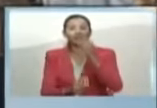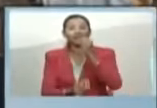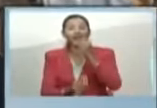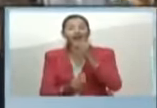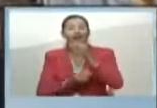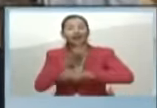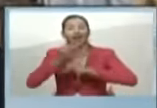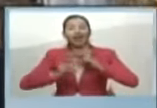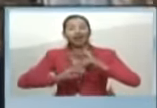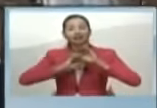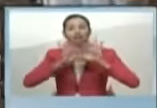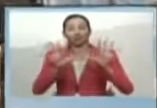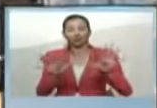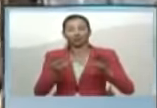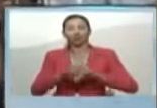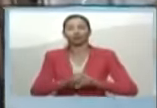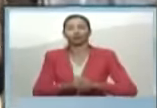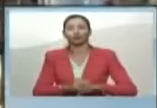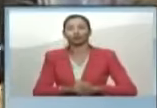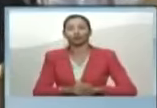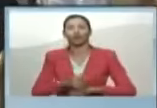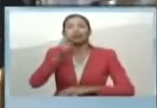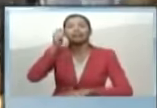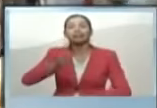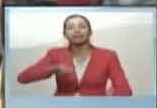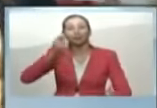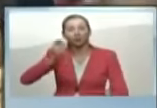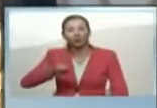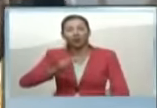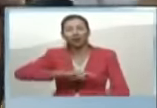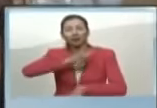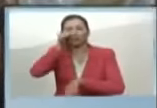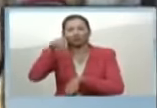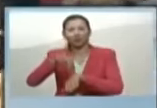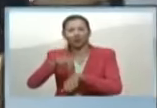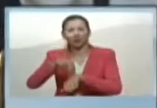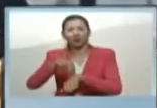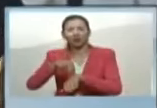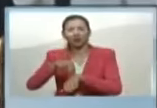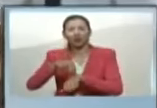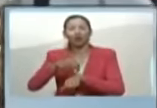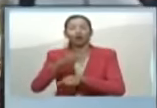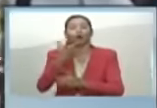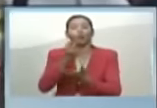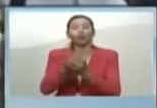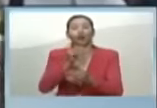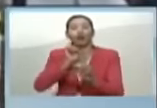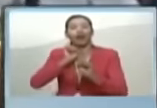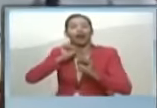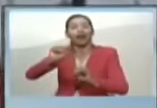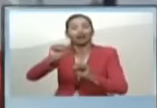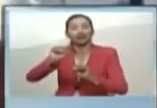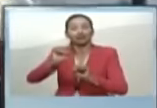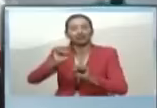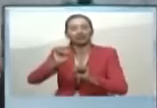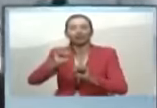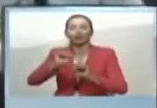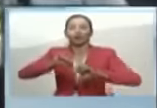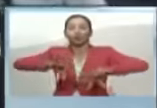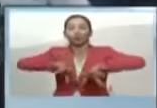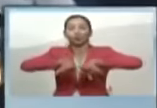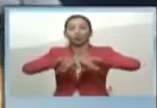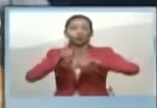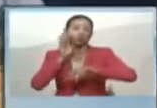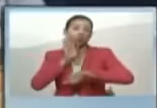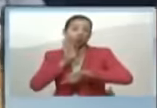la creación del Tribunal Nacional Comunal Anticorrupción, integrado